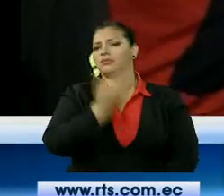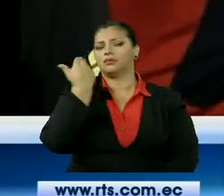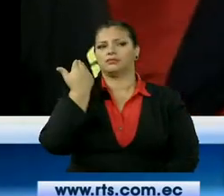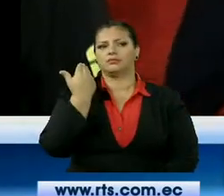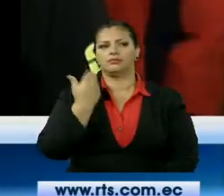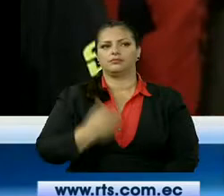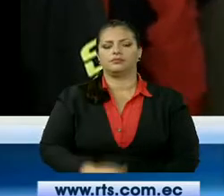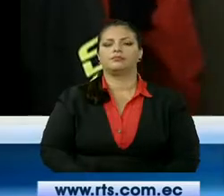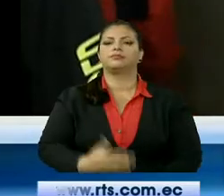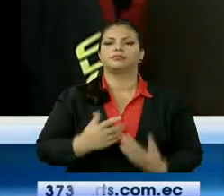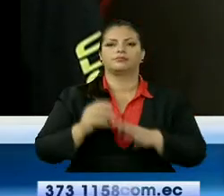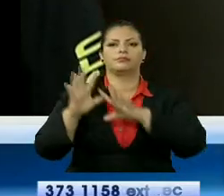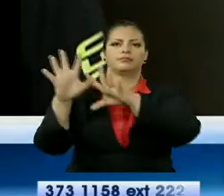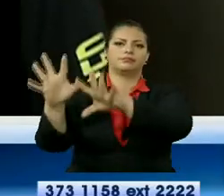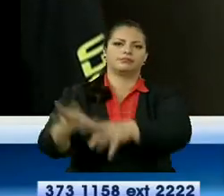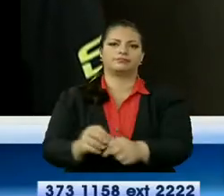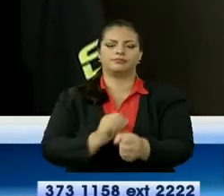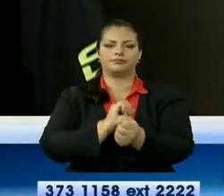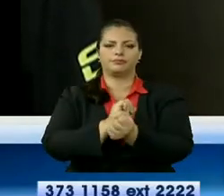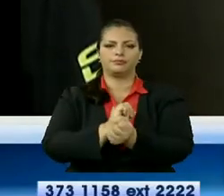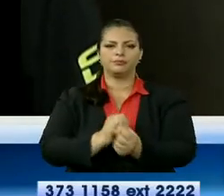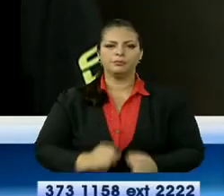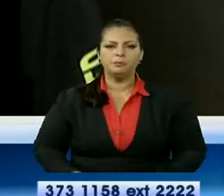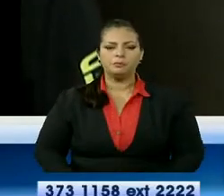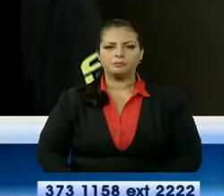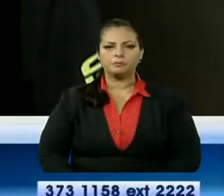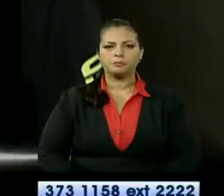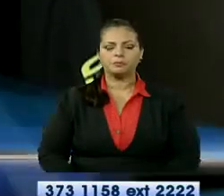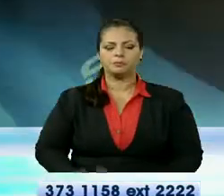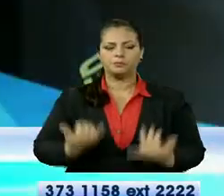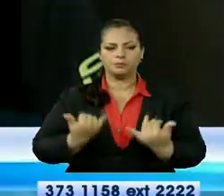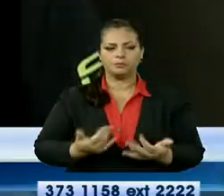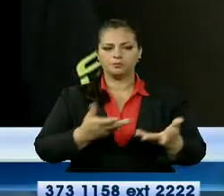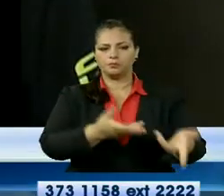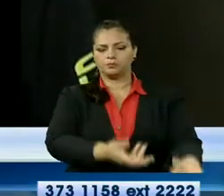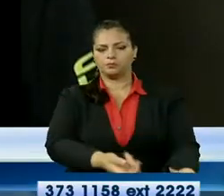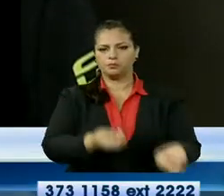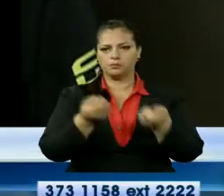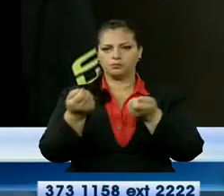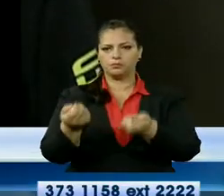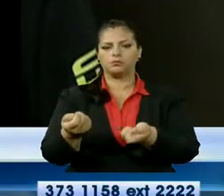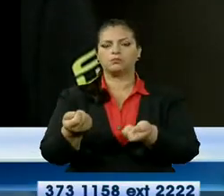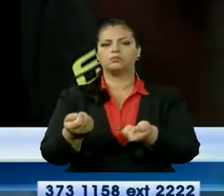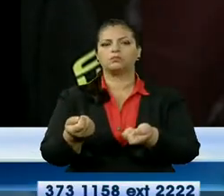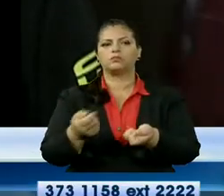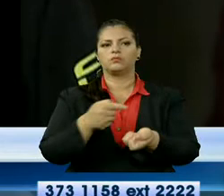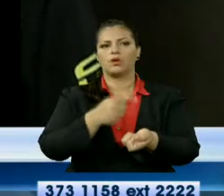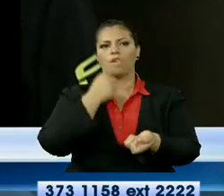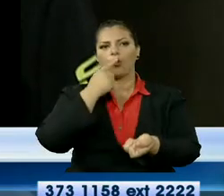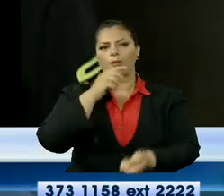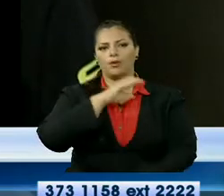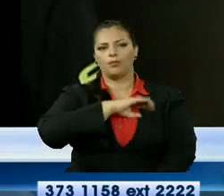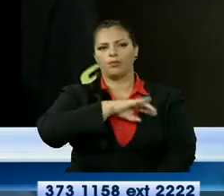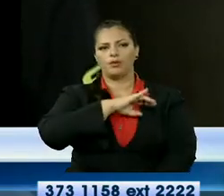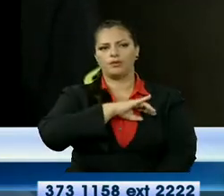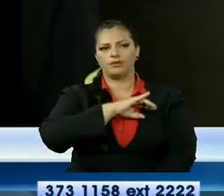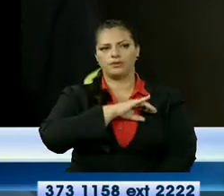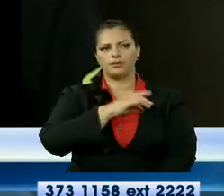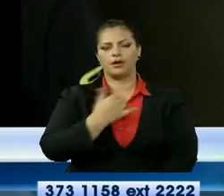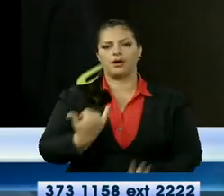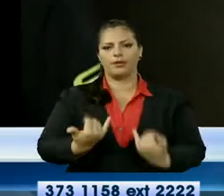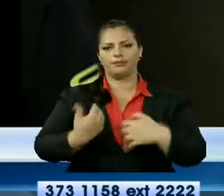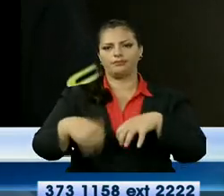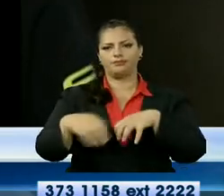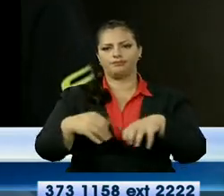el levantamiento de cadáver de un asesinato de un miembro policial. Sí, hemos cumplido con las diligencias de rigor, vamos a continuar